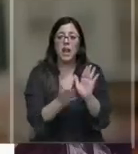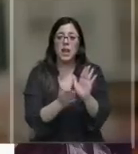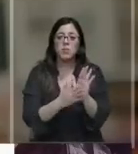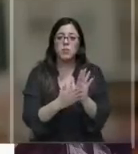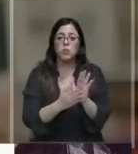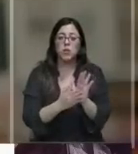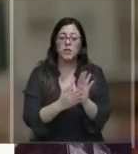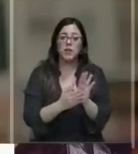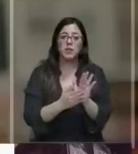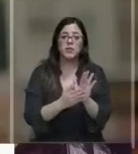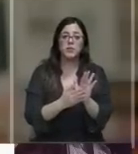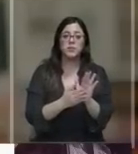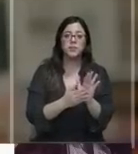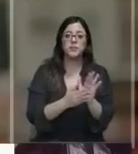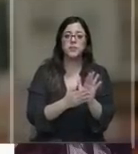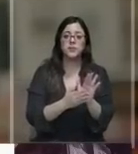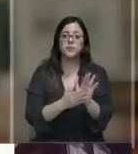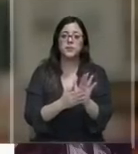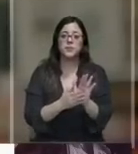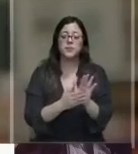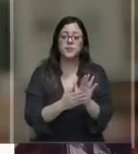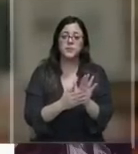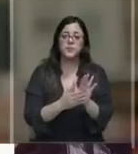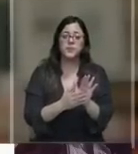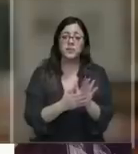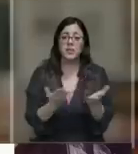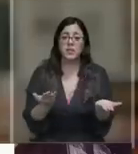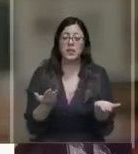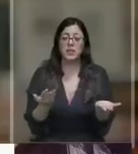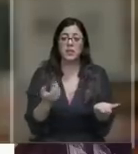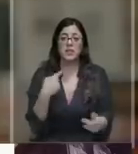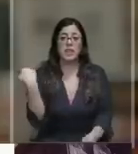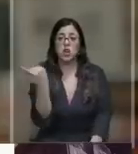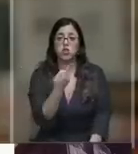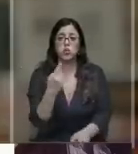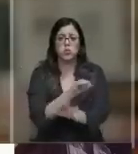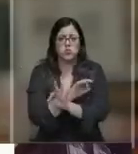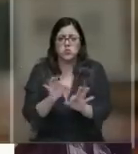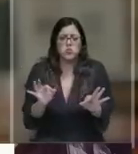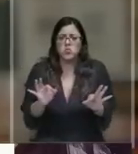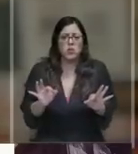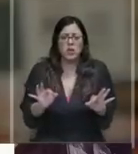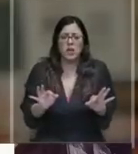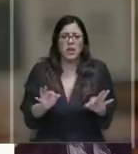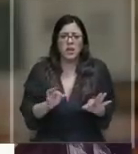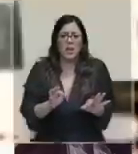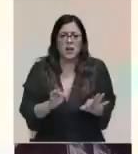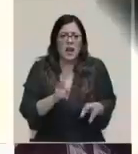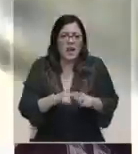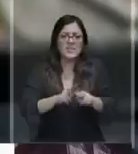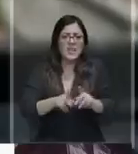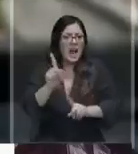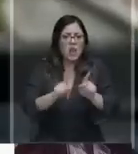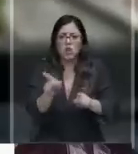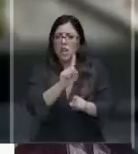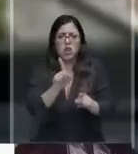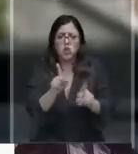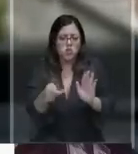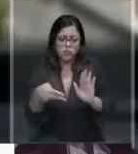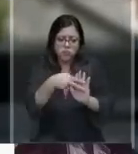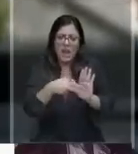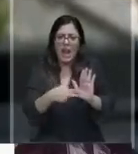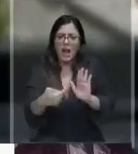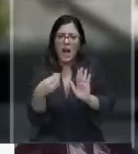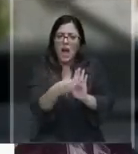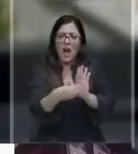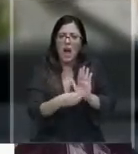que acredita que nosotros nunca quisimos hacer algo fuera de la norma. Fue en